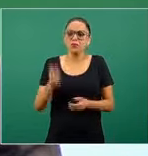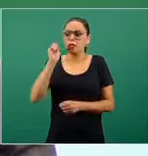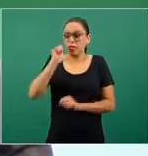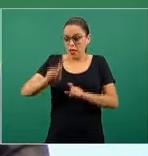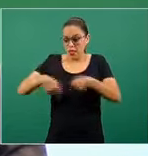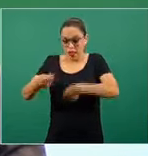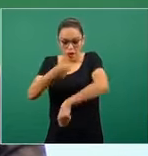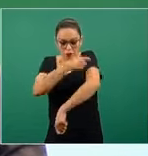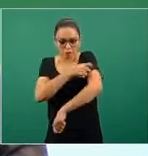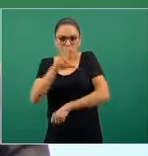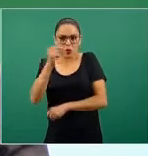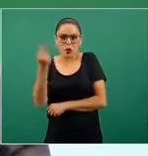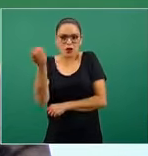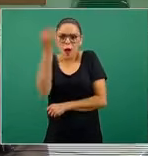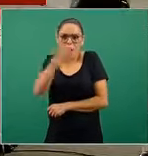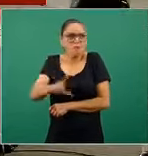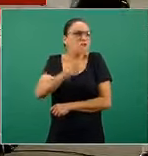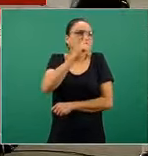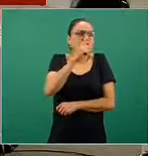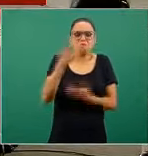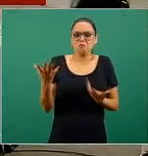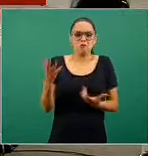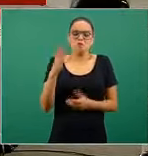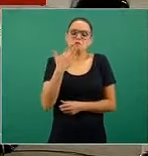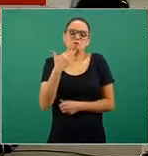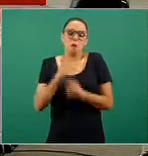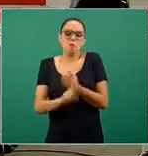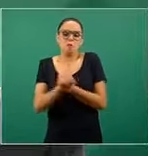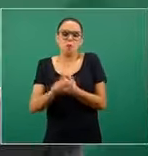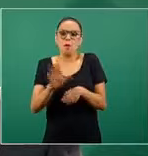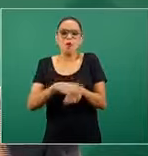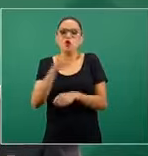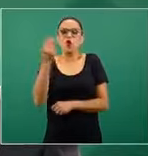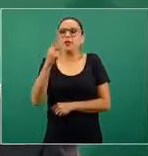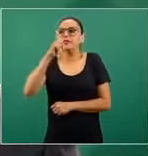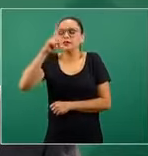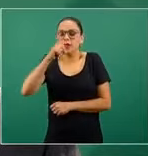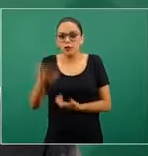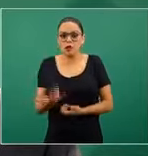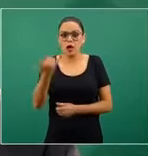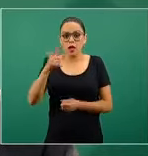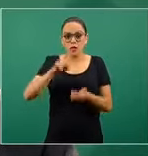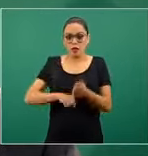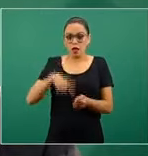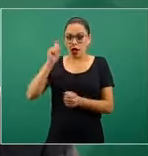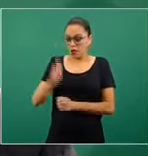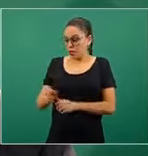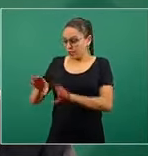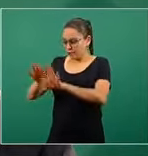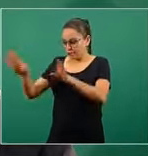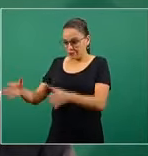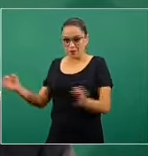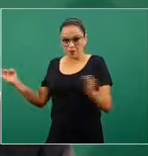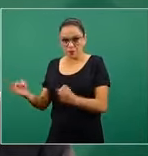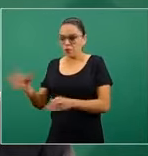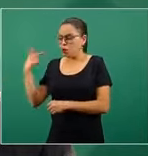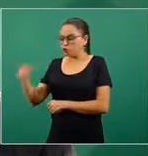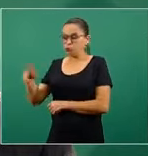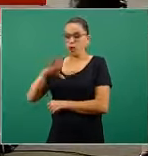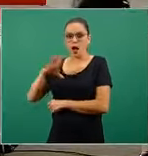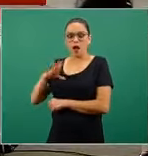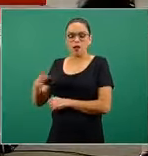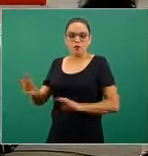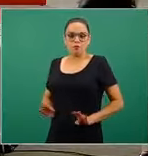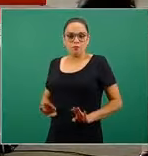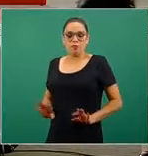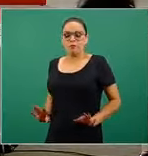eléctrica, entonces no hubo problema, y las cámaras frías tienen su planta de emergencia, entonces no corre el riesgo el producto.